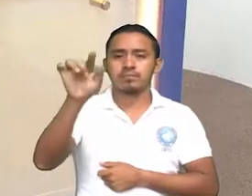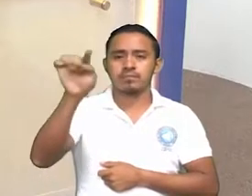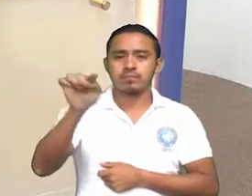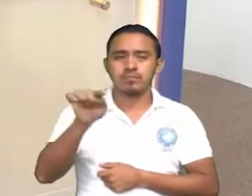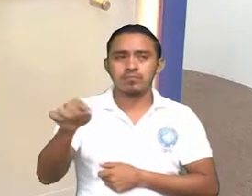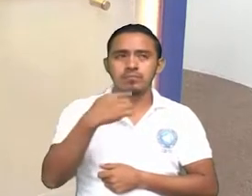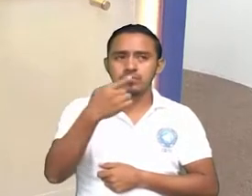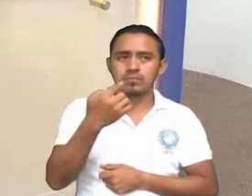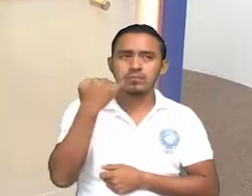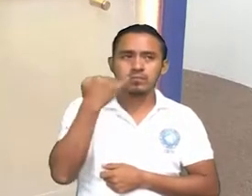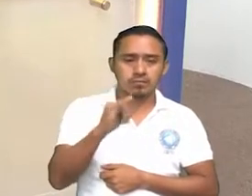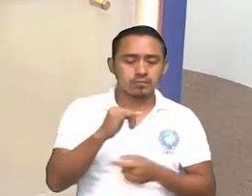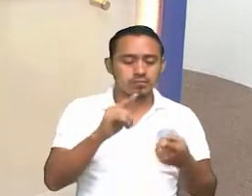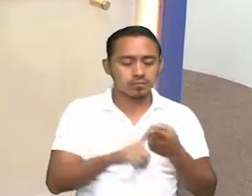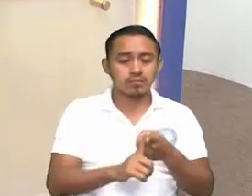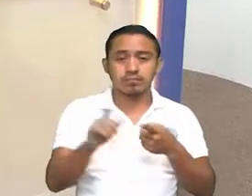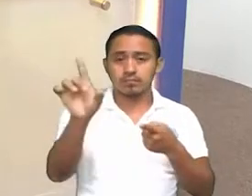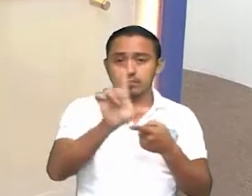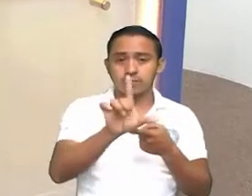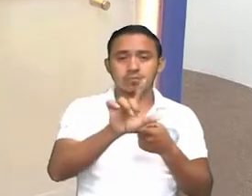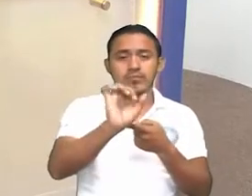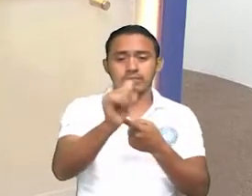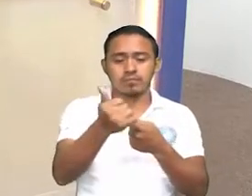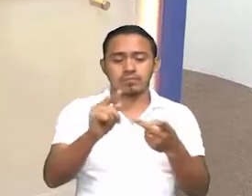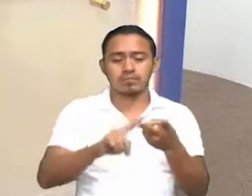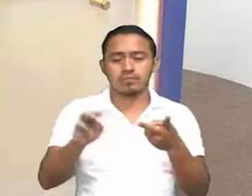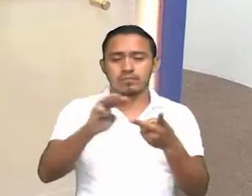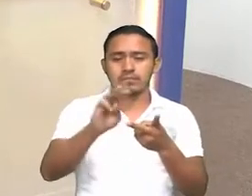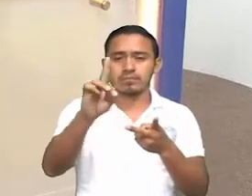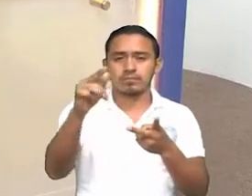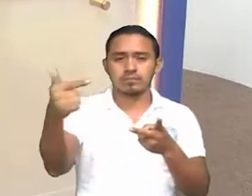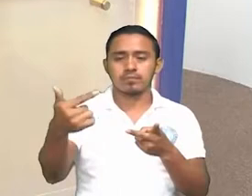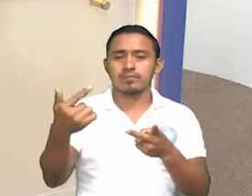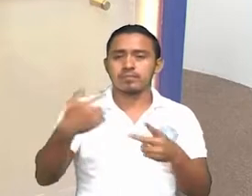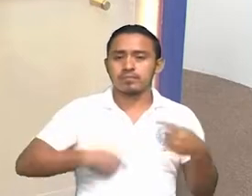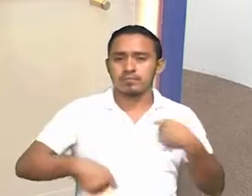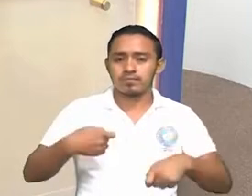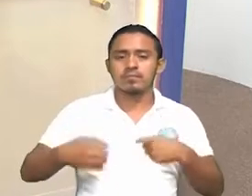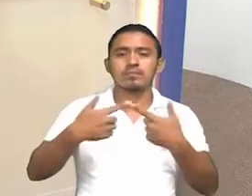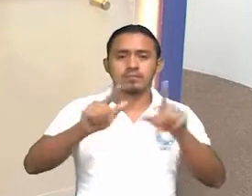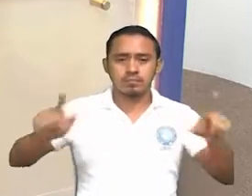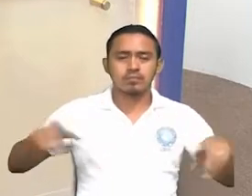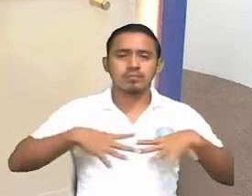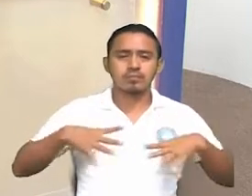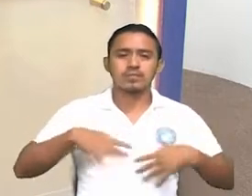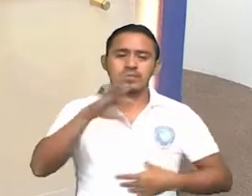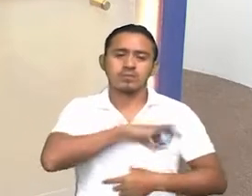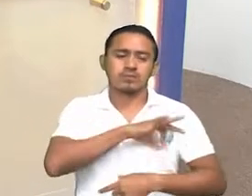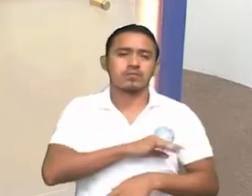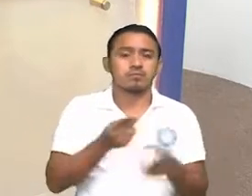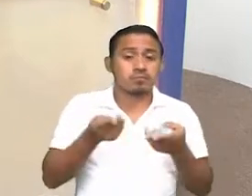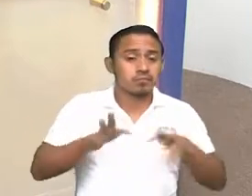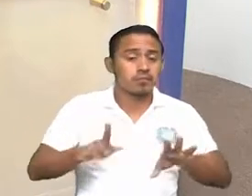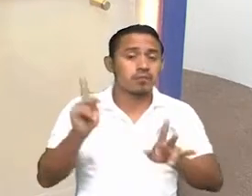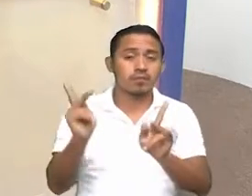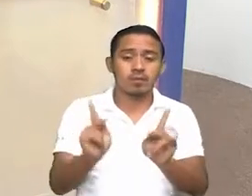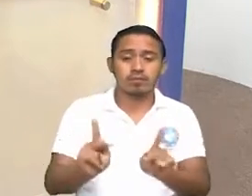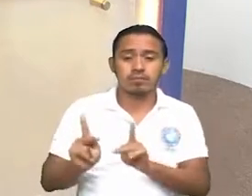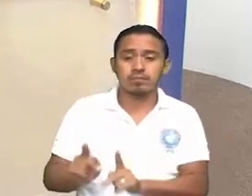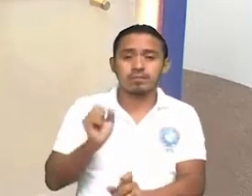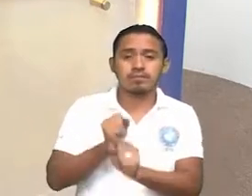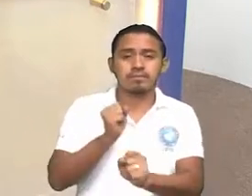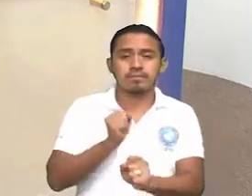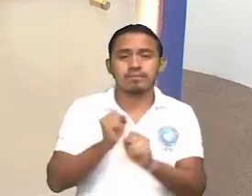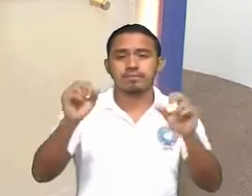que los días lunes 16 y martes 17 de septiembre son asueto con goce de salario para todos los trabajadores